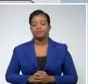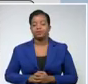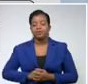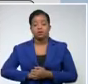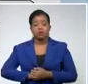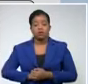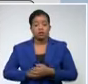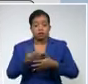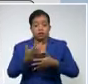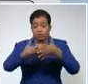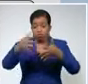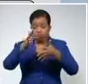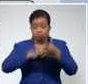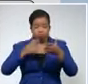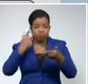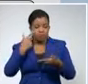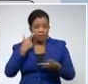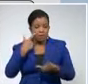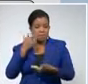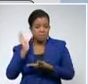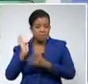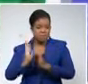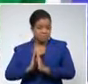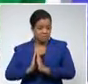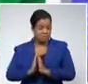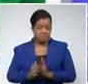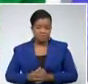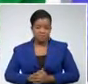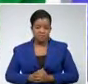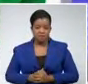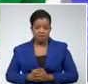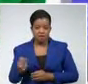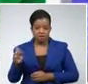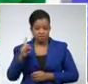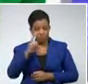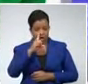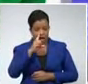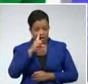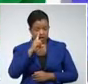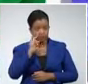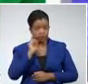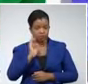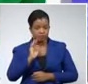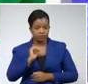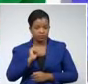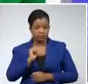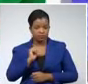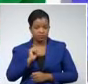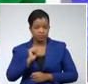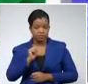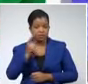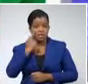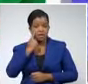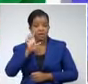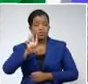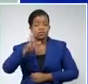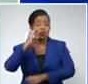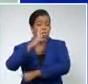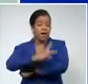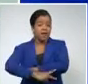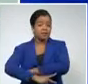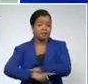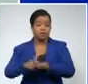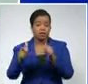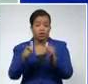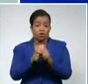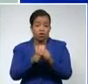vamos al gráfico final donde aparecen los 5 países con mayor